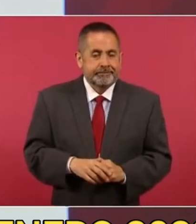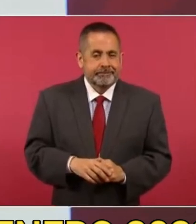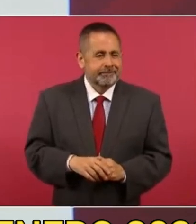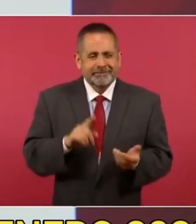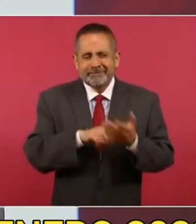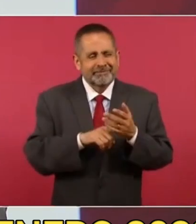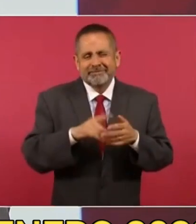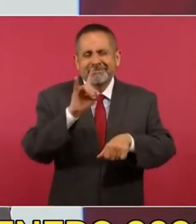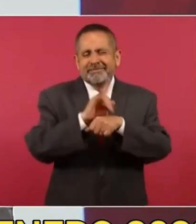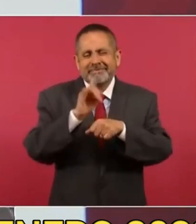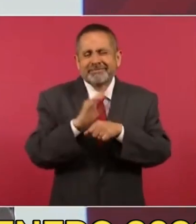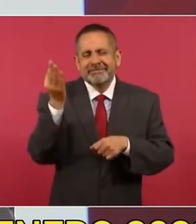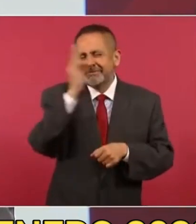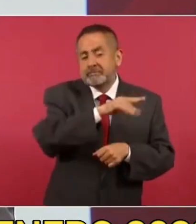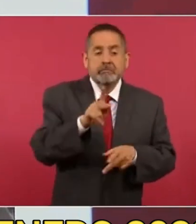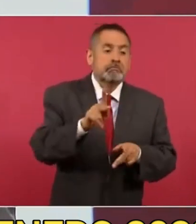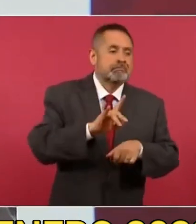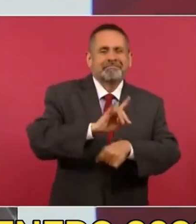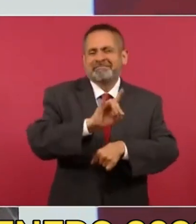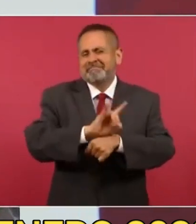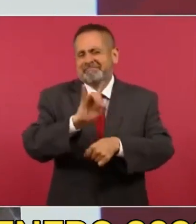pura faramaya.